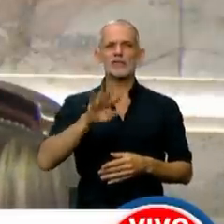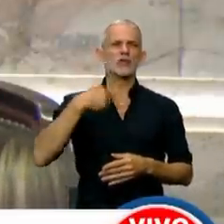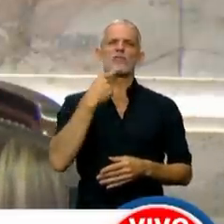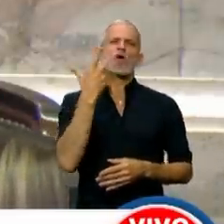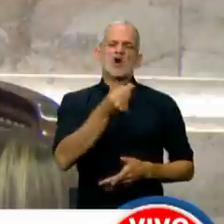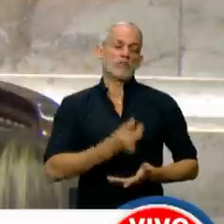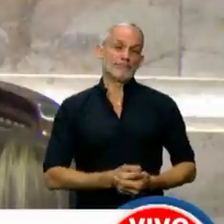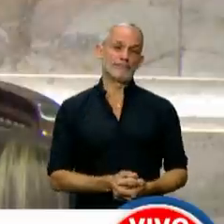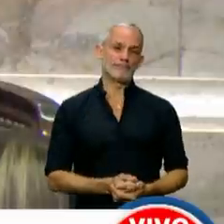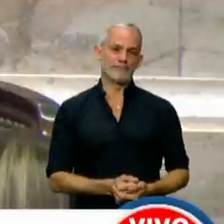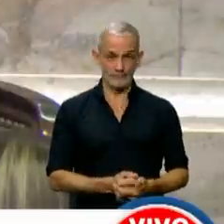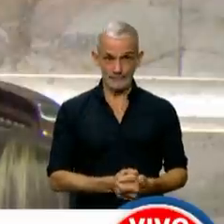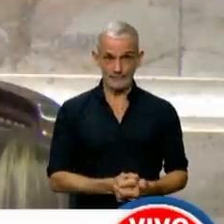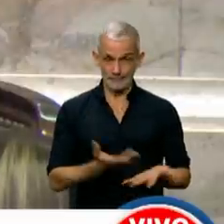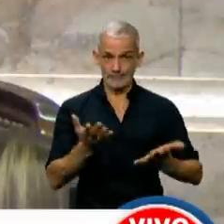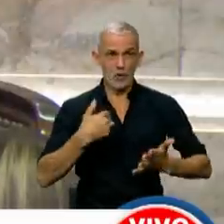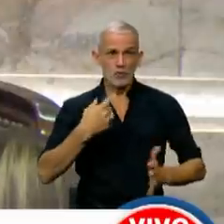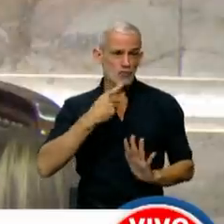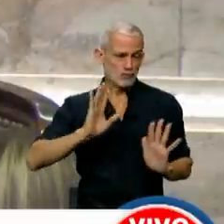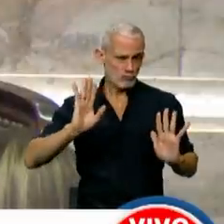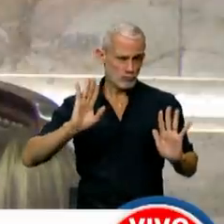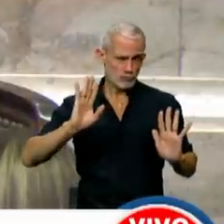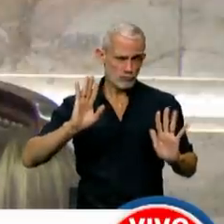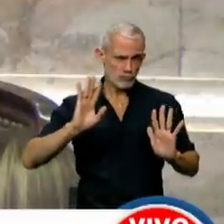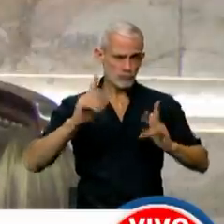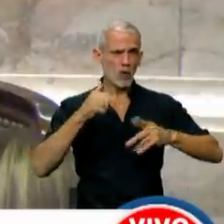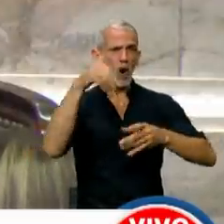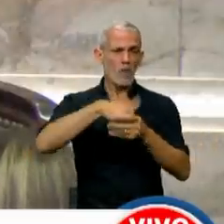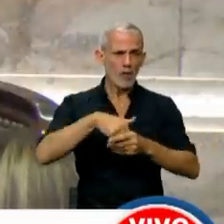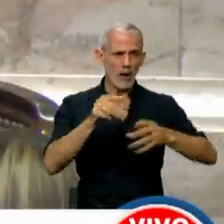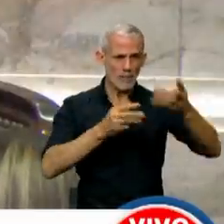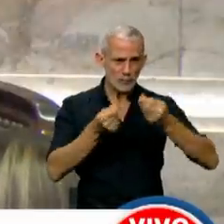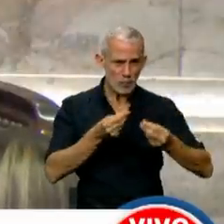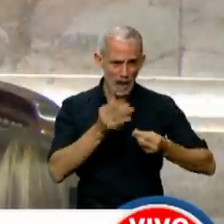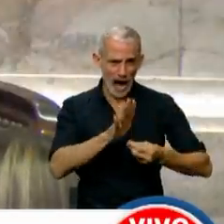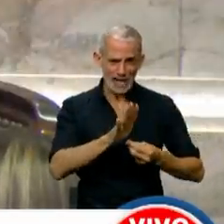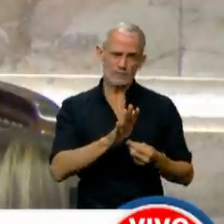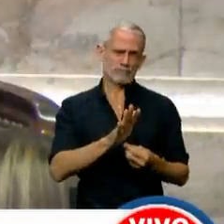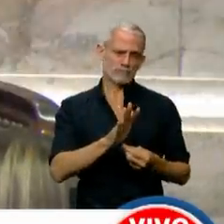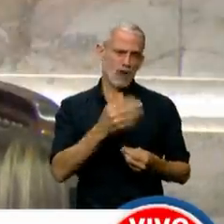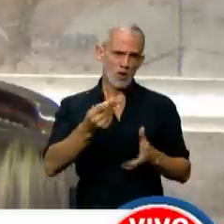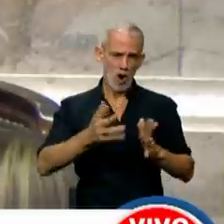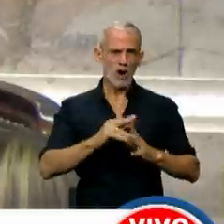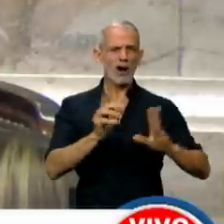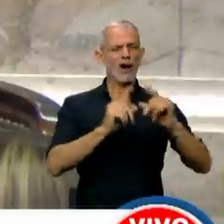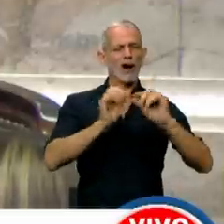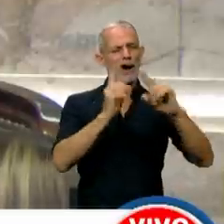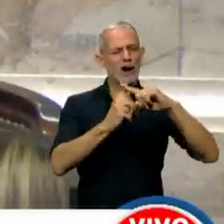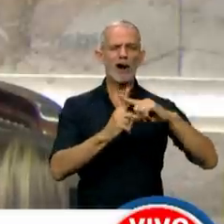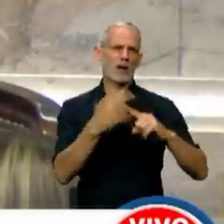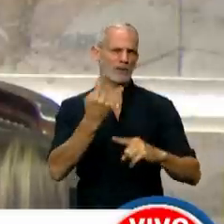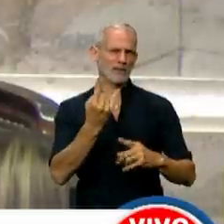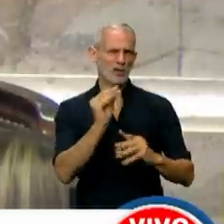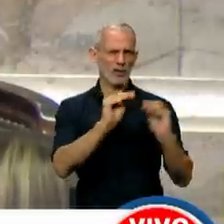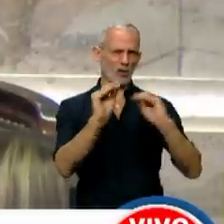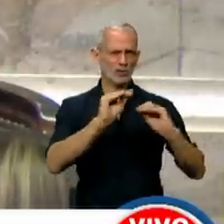no y no estoy dispuesto presidente a votar un presupuesto con estimaciones mentirosas